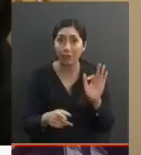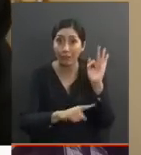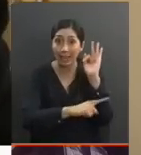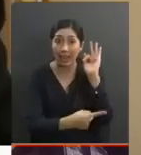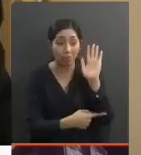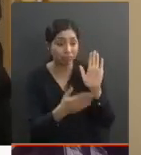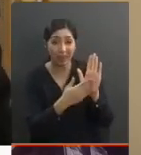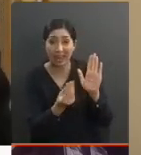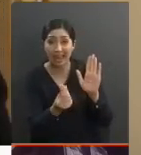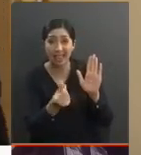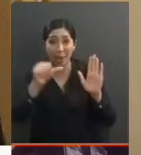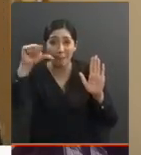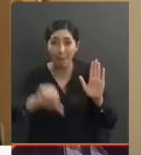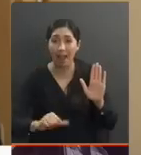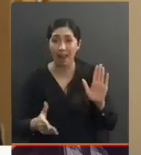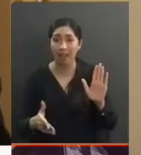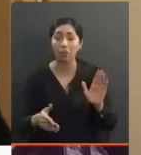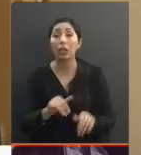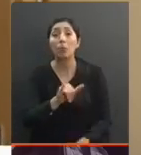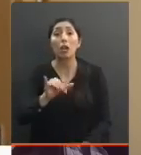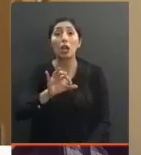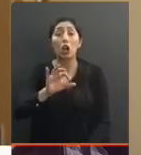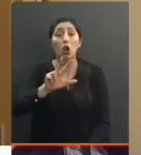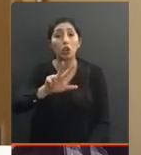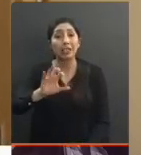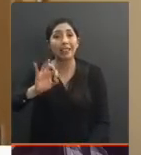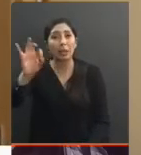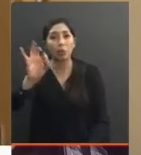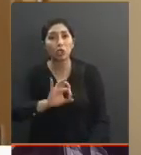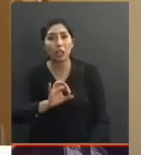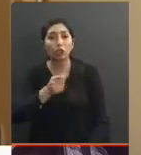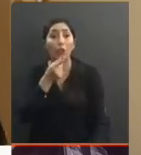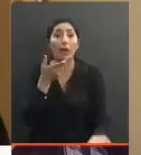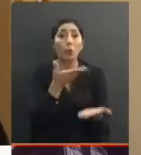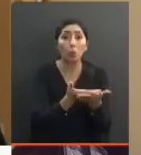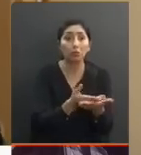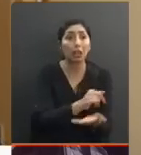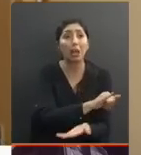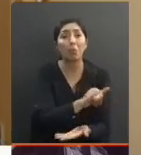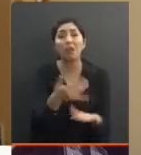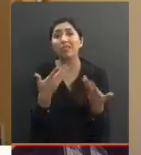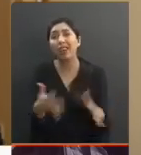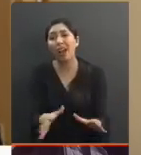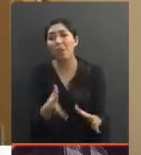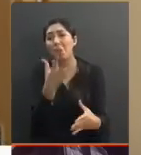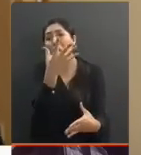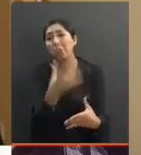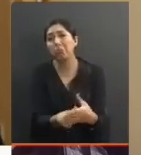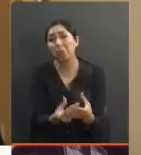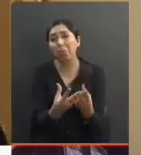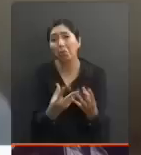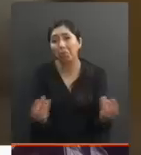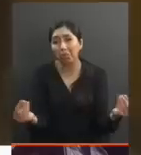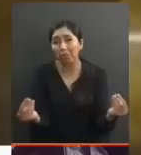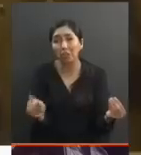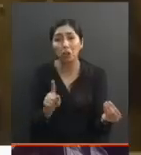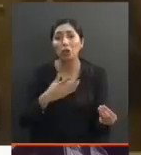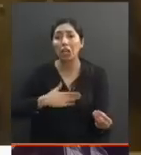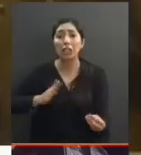determina que luego más del 80% de las causas terminan o por sobreseimiento o por decisión de no perseverar, sobre